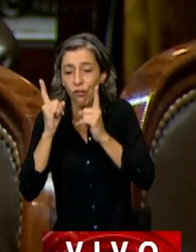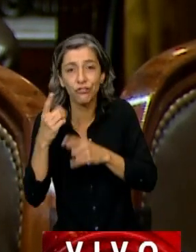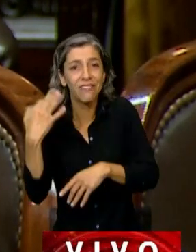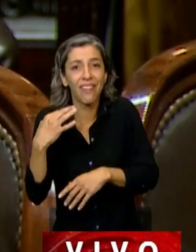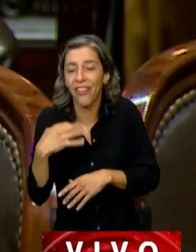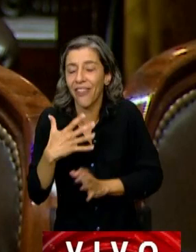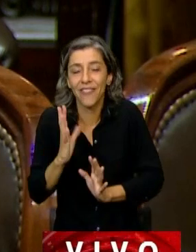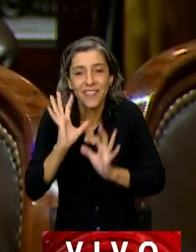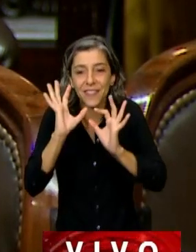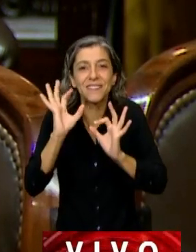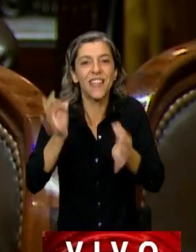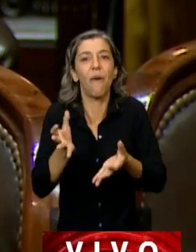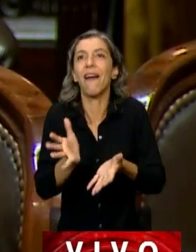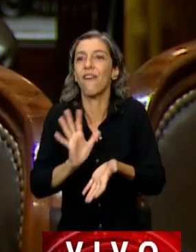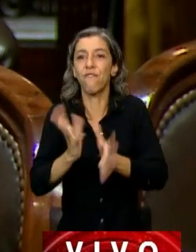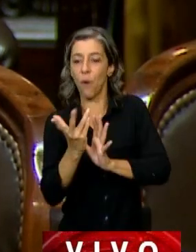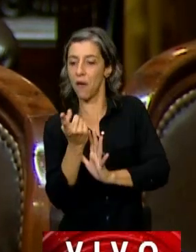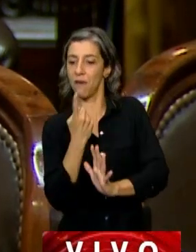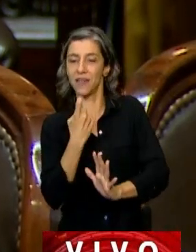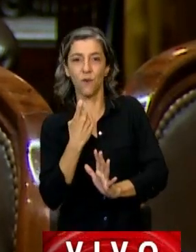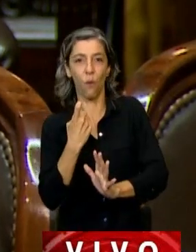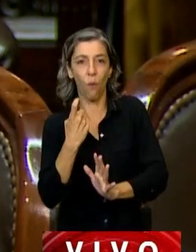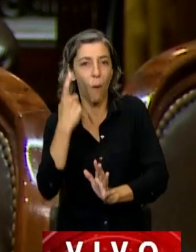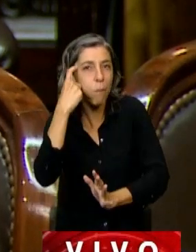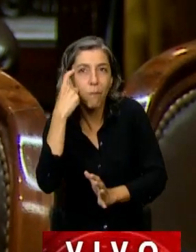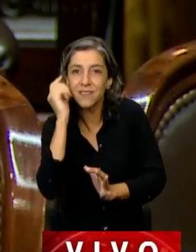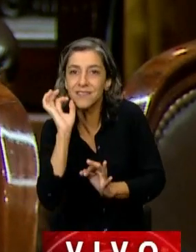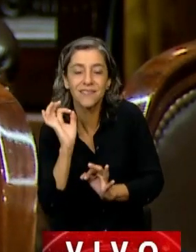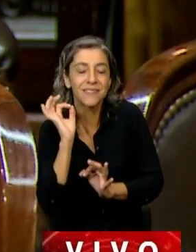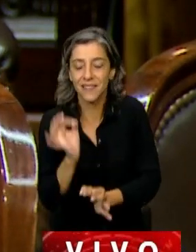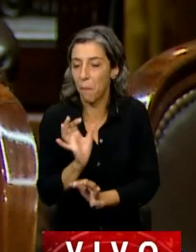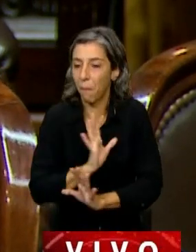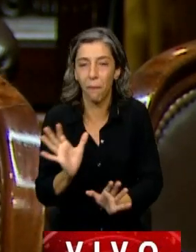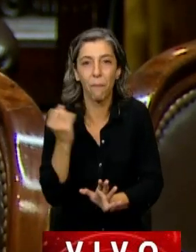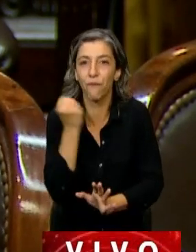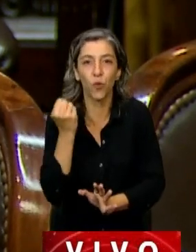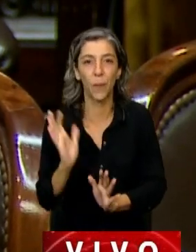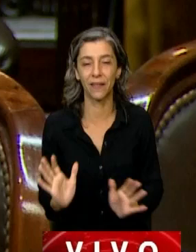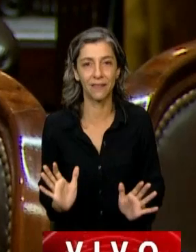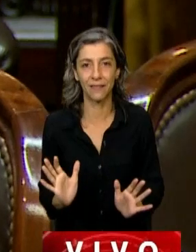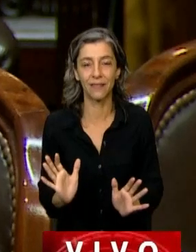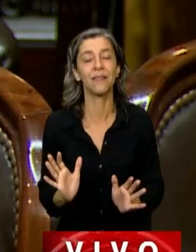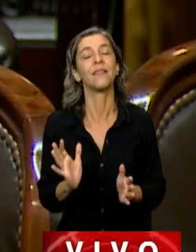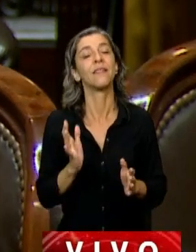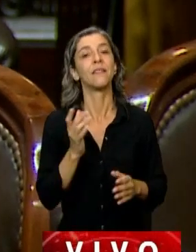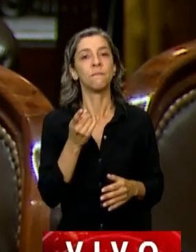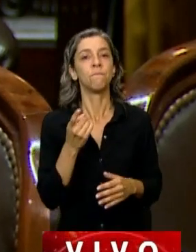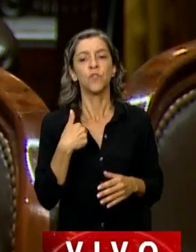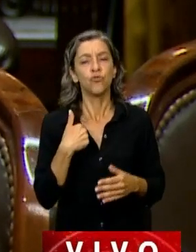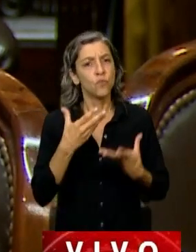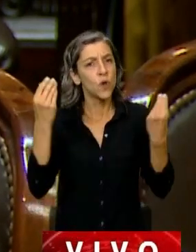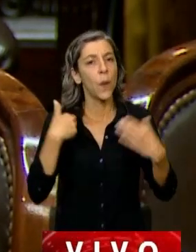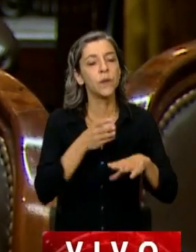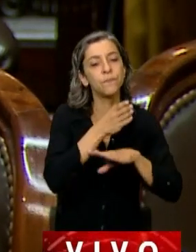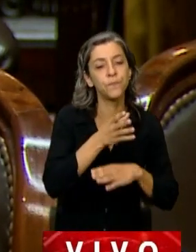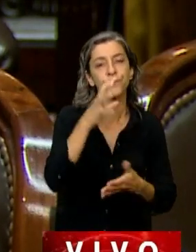trabajo. Mire, Presidenta, cada visita que hago a una escuela, a un hospital, naturalmente surge el tema de